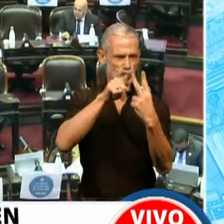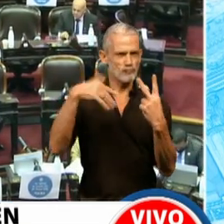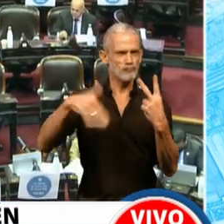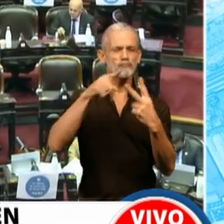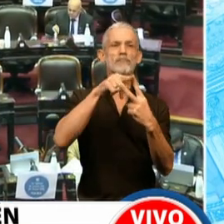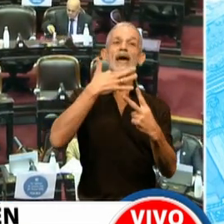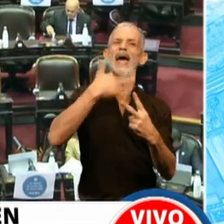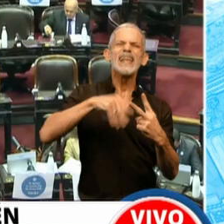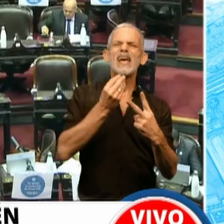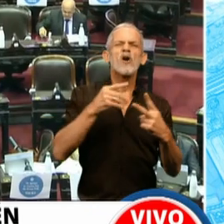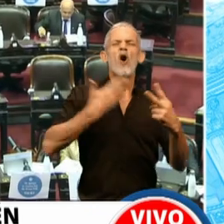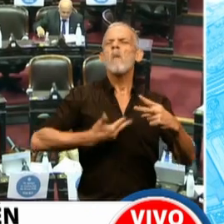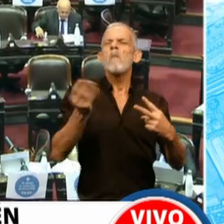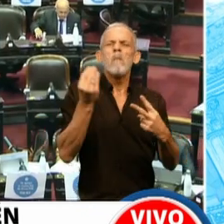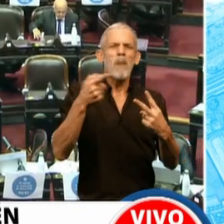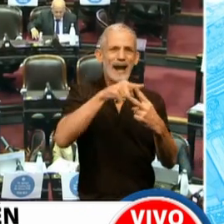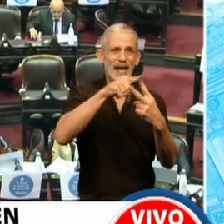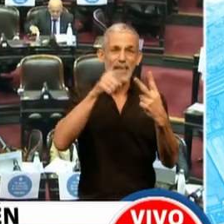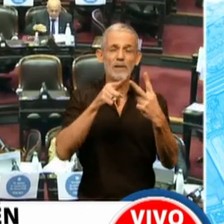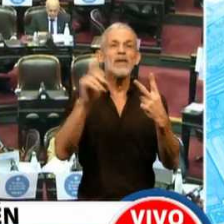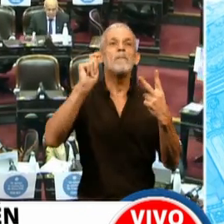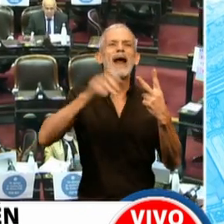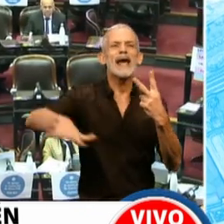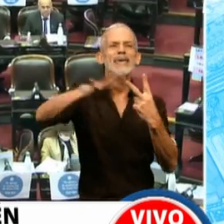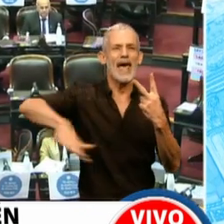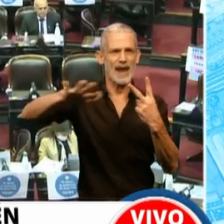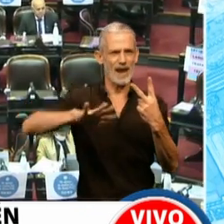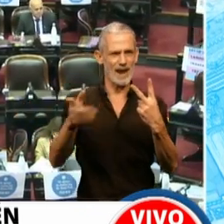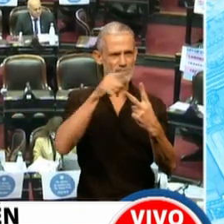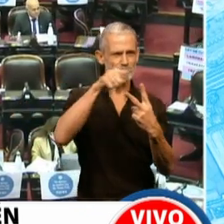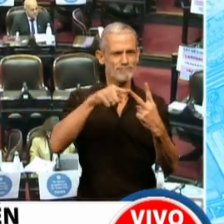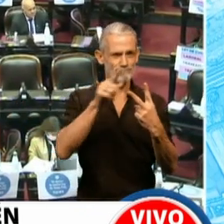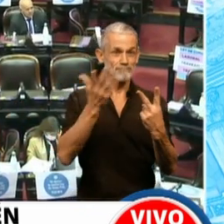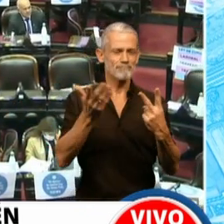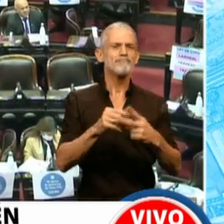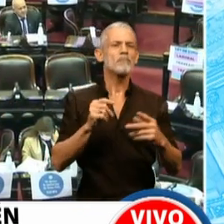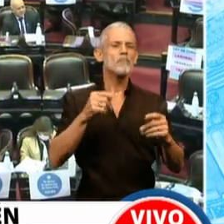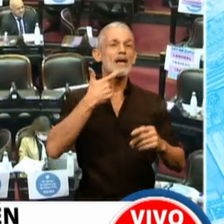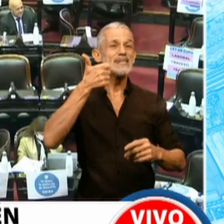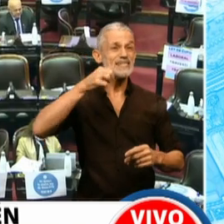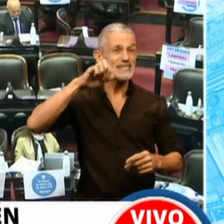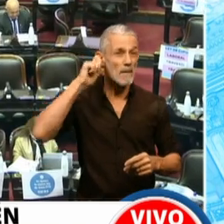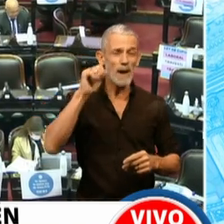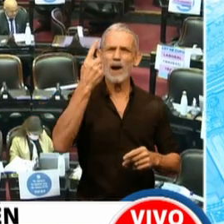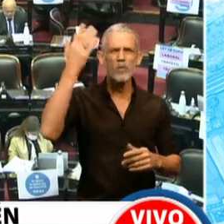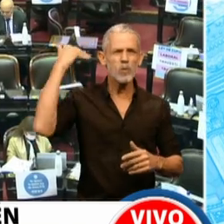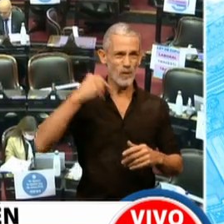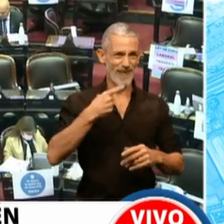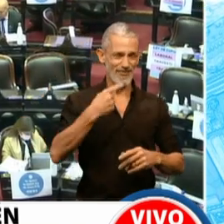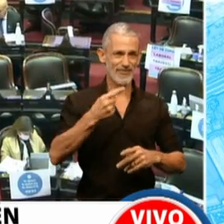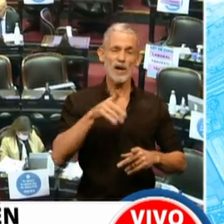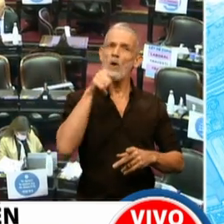entender para que gobernamos y entender para quienes gobernamos don felipe sapag o una vez dijo